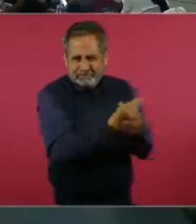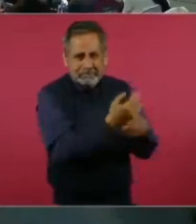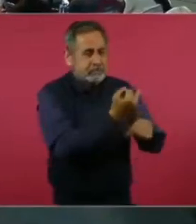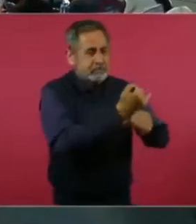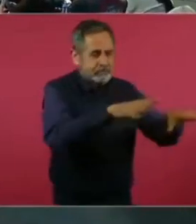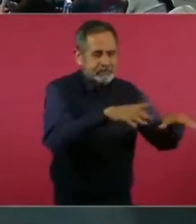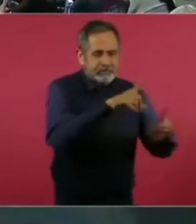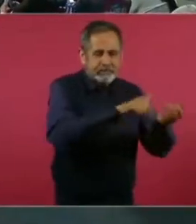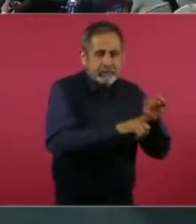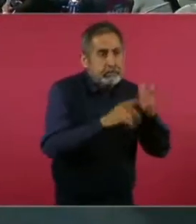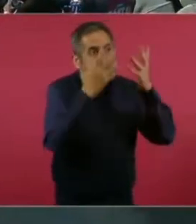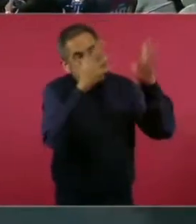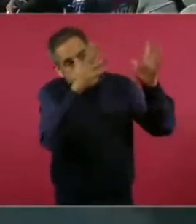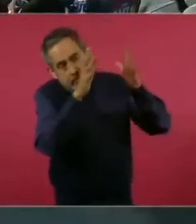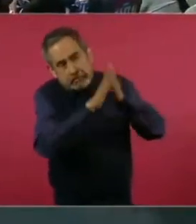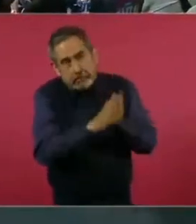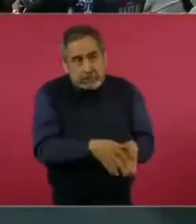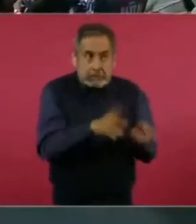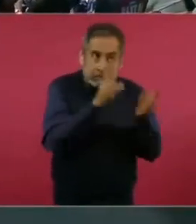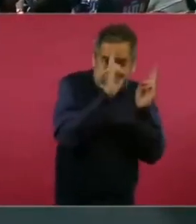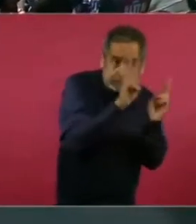es un honor